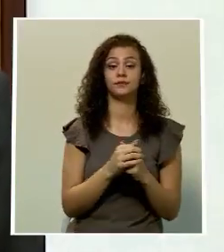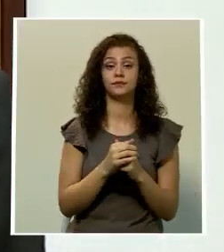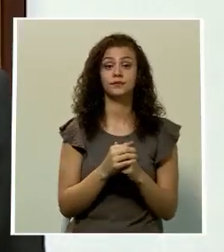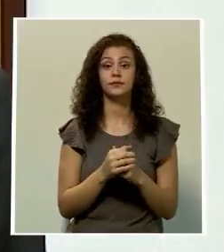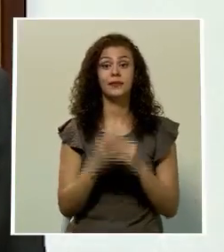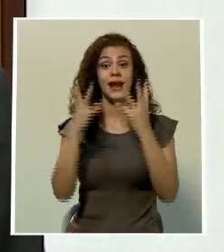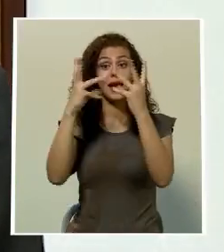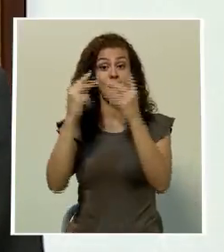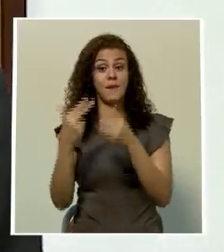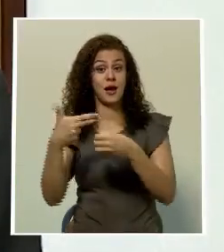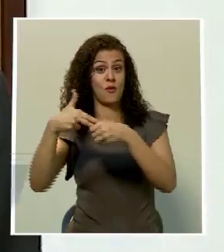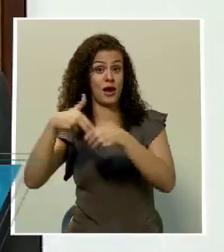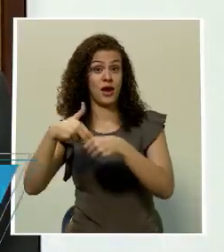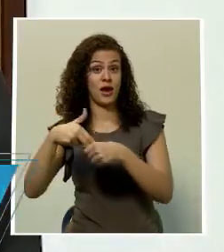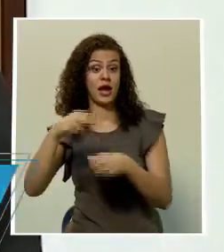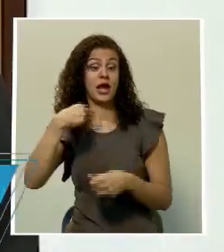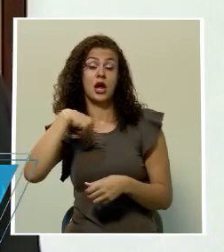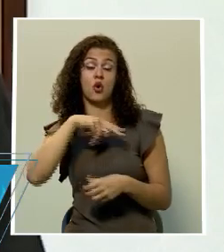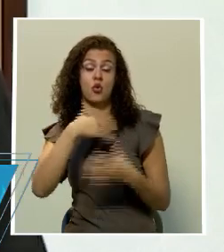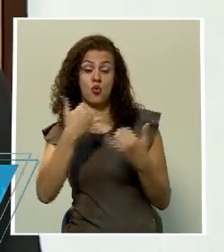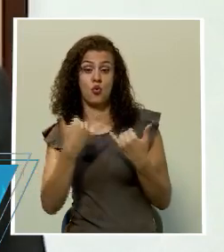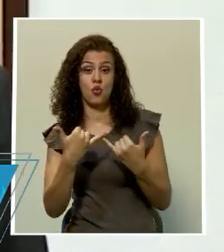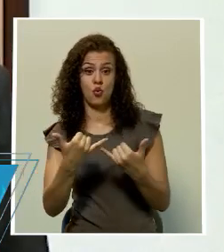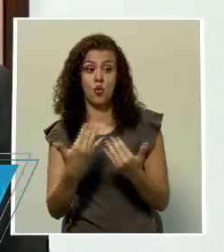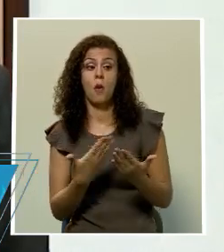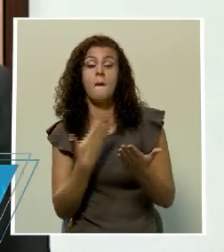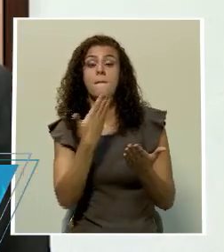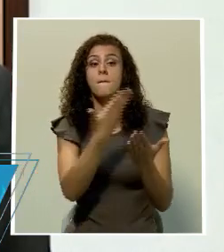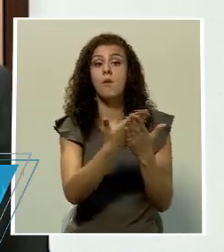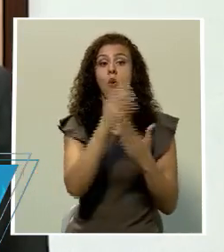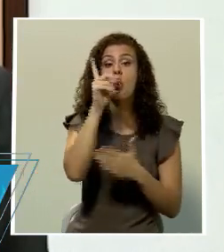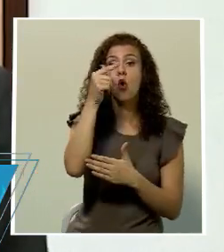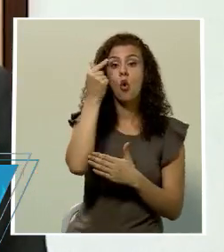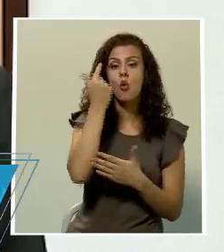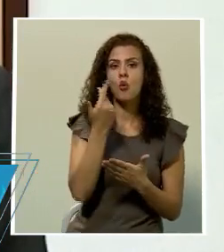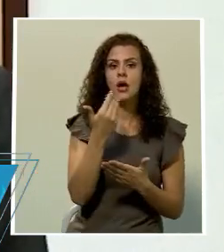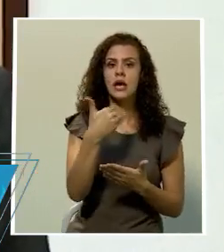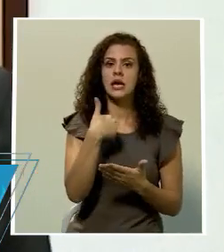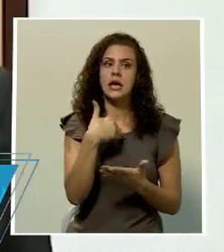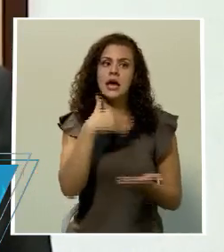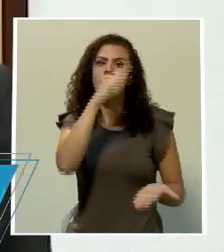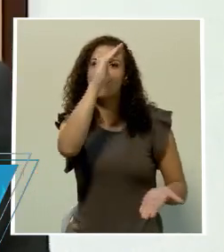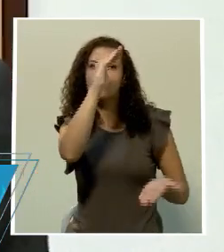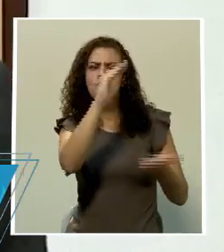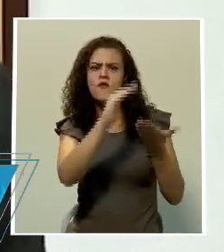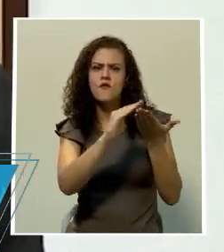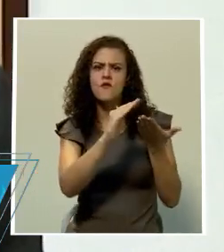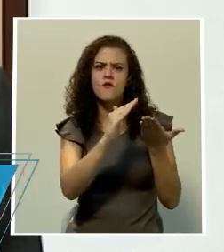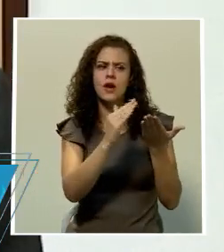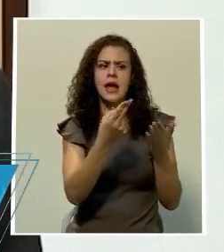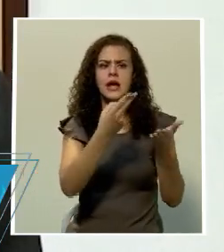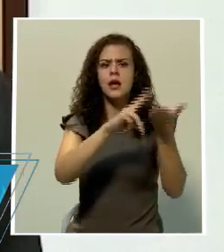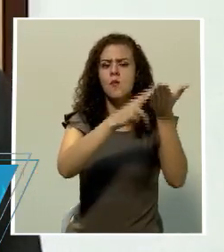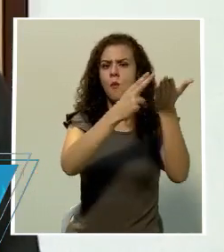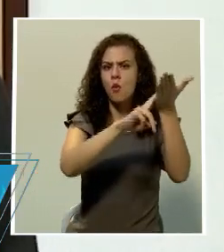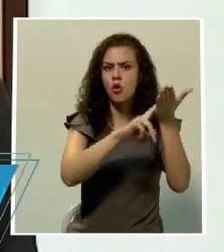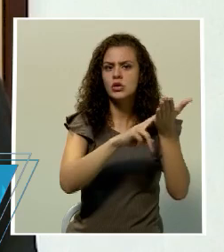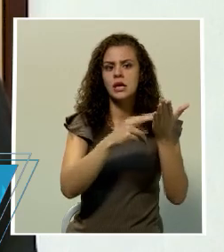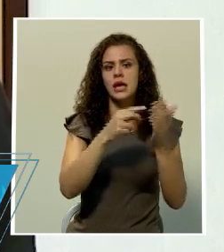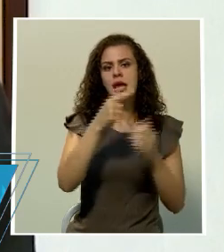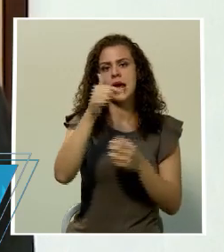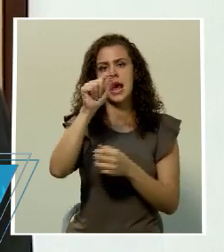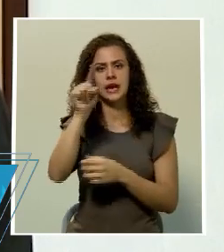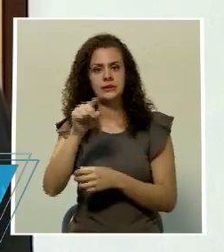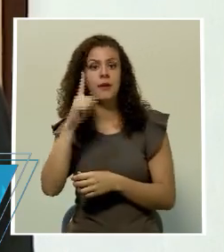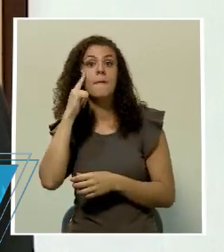El precio del gas, lo que nosotros estamos proponiendo al gobierno es que haya una rebaja en los impuestos del